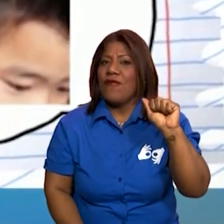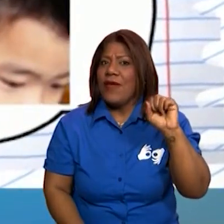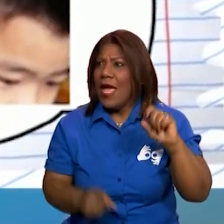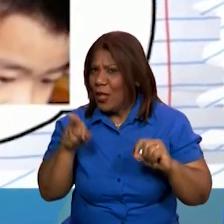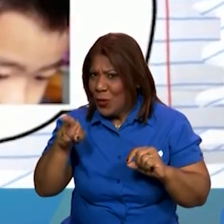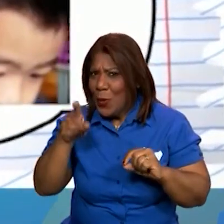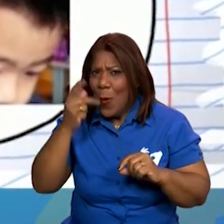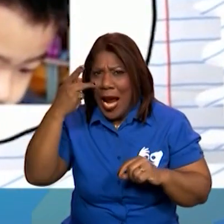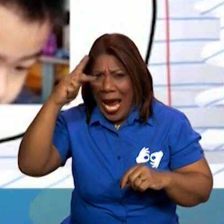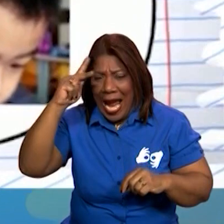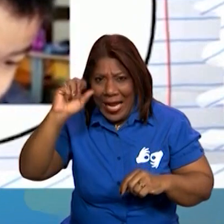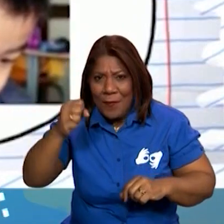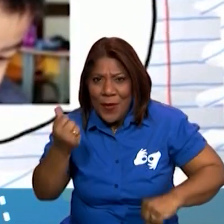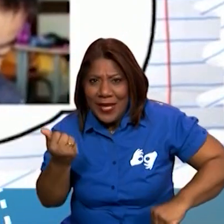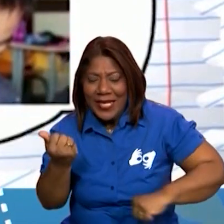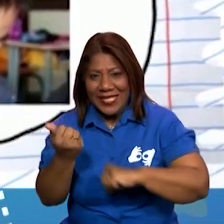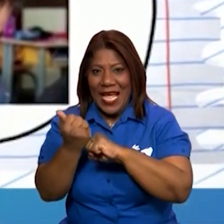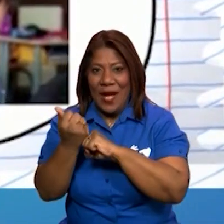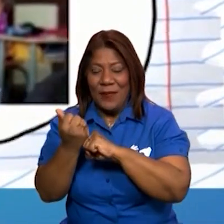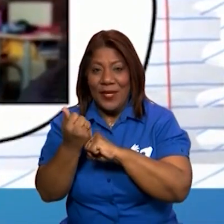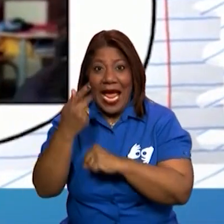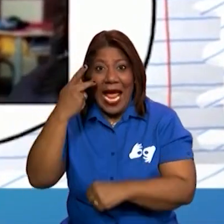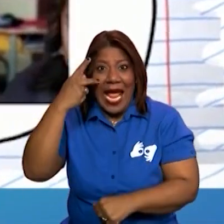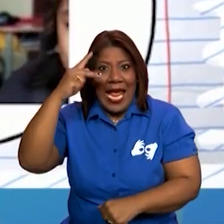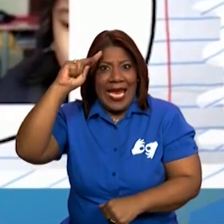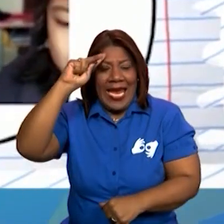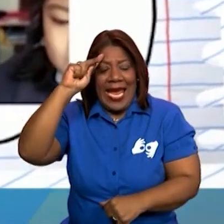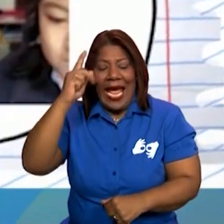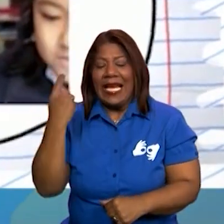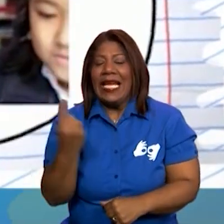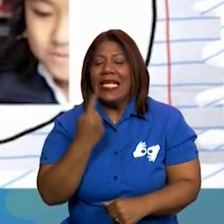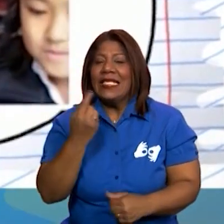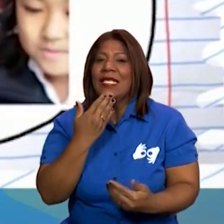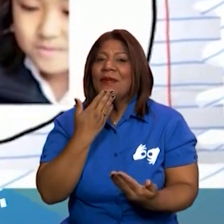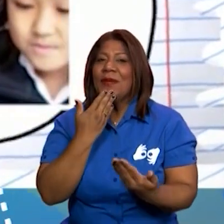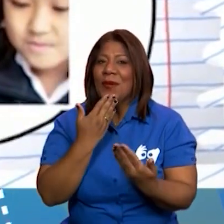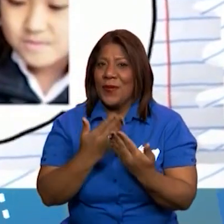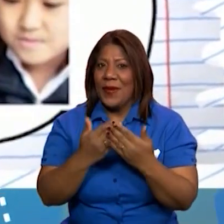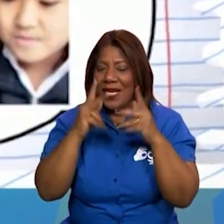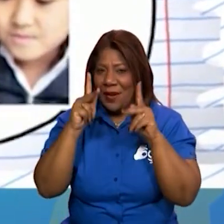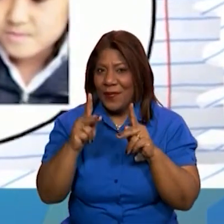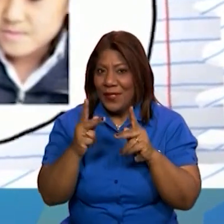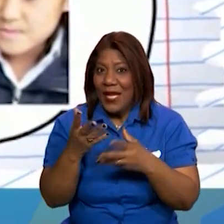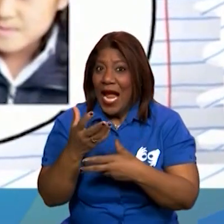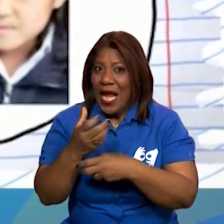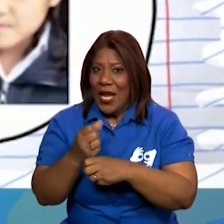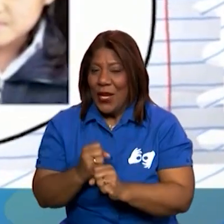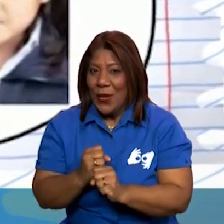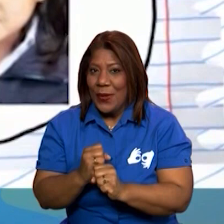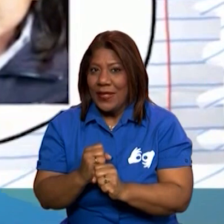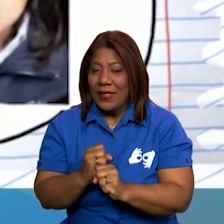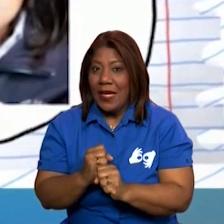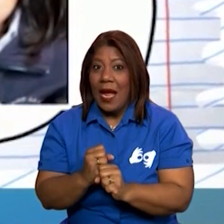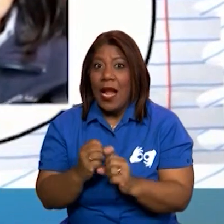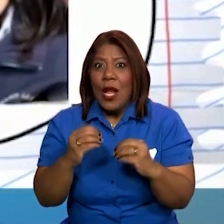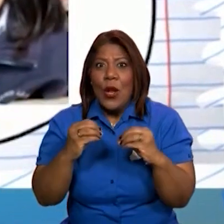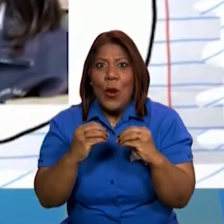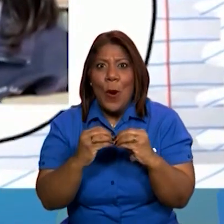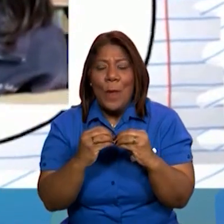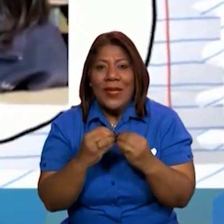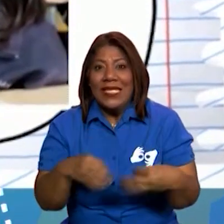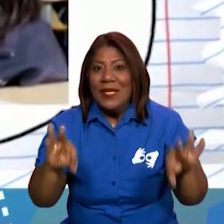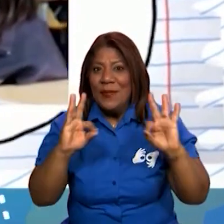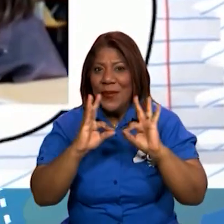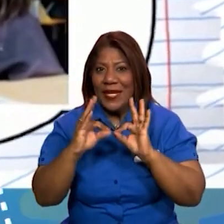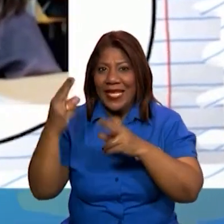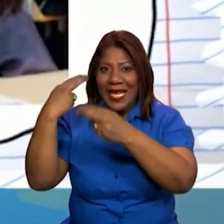apoyara. Como Carla era muy amable, lo hizo. Pero lo maravilloso de esta